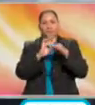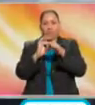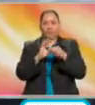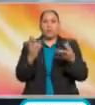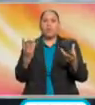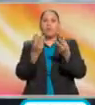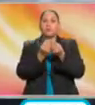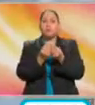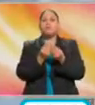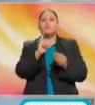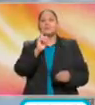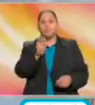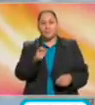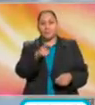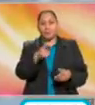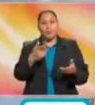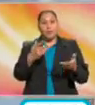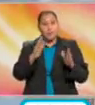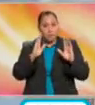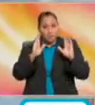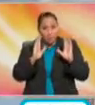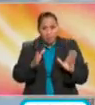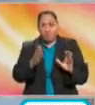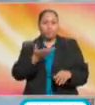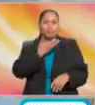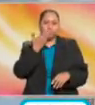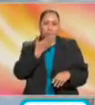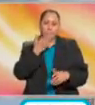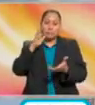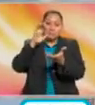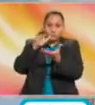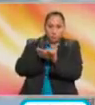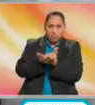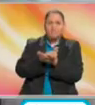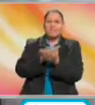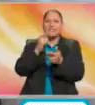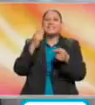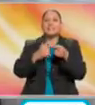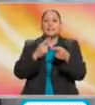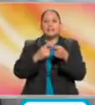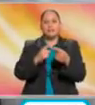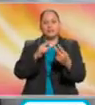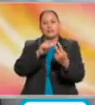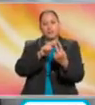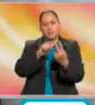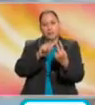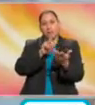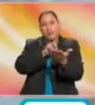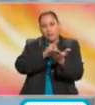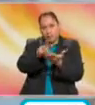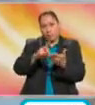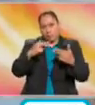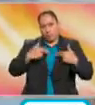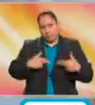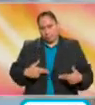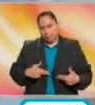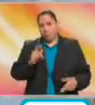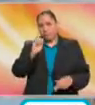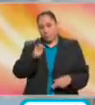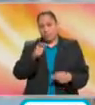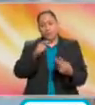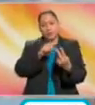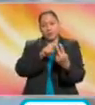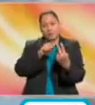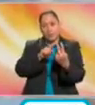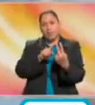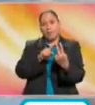Es decir, que ya no es la concepción tradicional del matrimonio que desde el derecho romano se tiene, que el matrimonio era